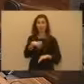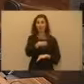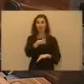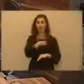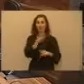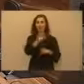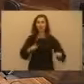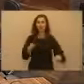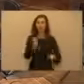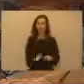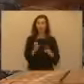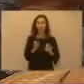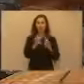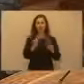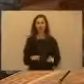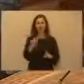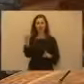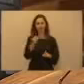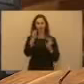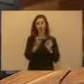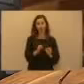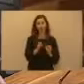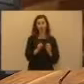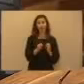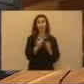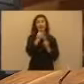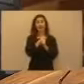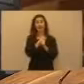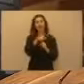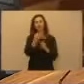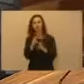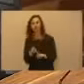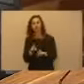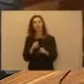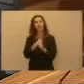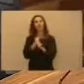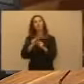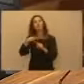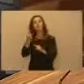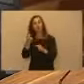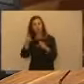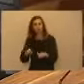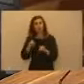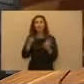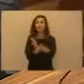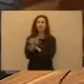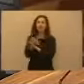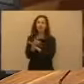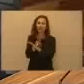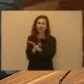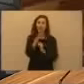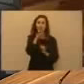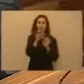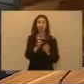personal cumple con el descanso obligatorio entre jornadas, cosa que es una cuestión de seguridad para los propios trabajadores. Este verano, el 29 de julio, se